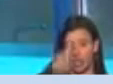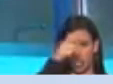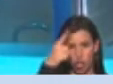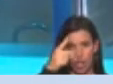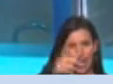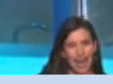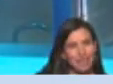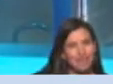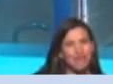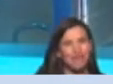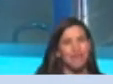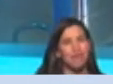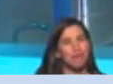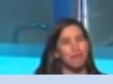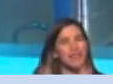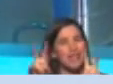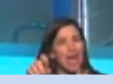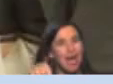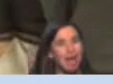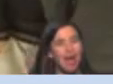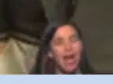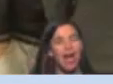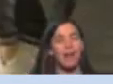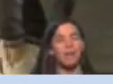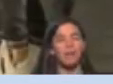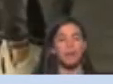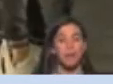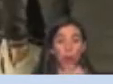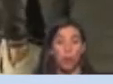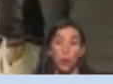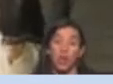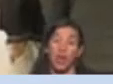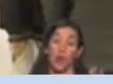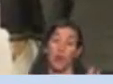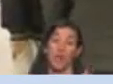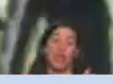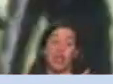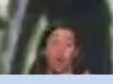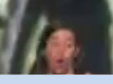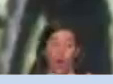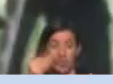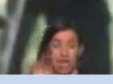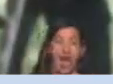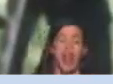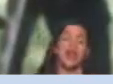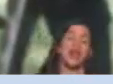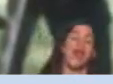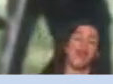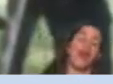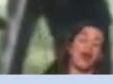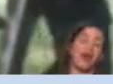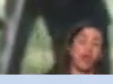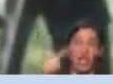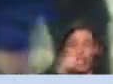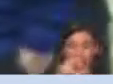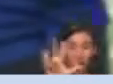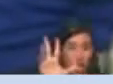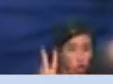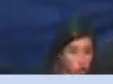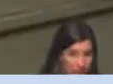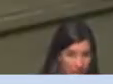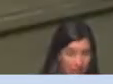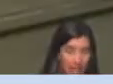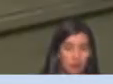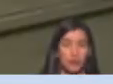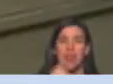contexto ha publicado en el boletín oficial el decreto 730 que dice que no se